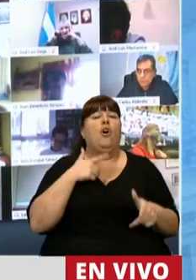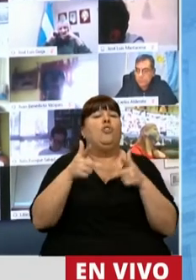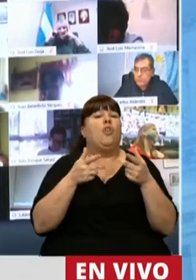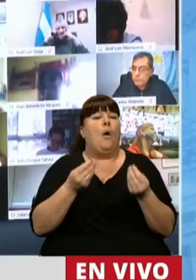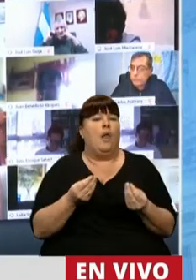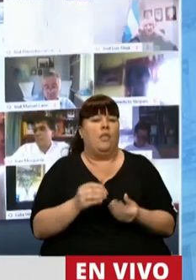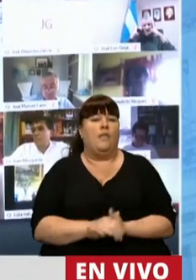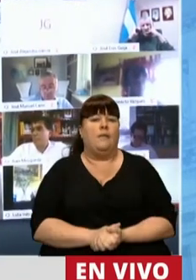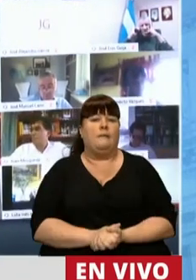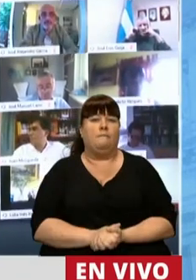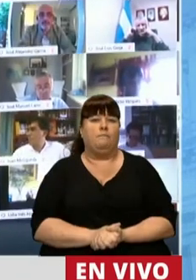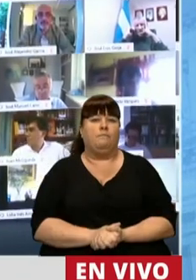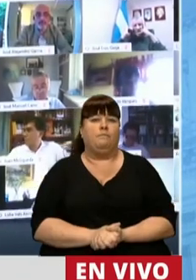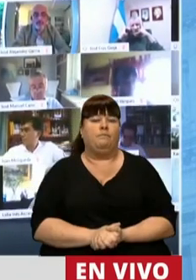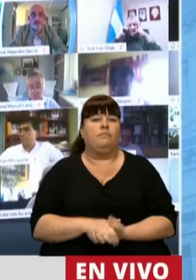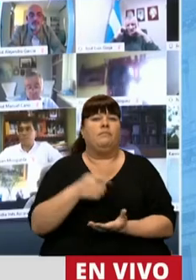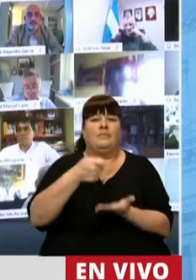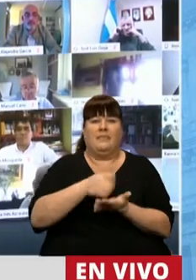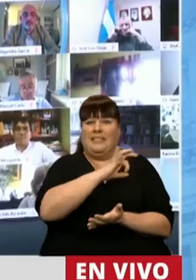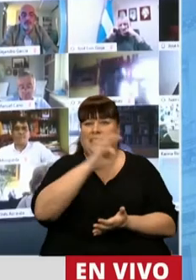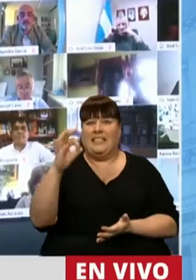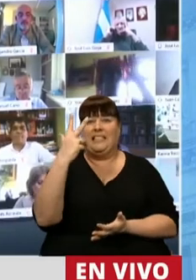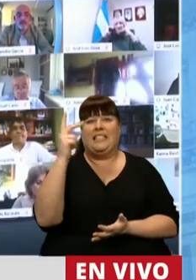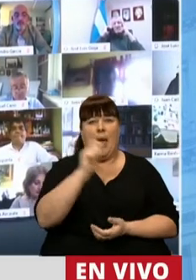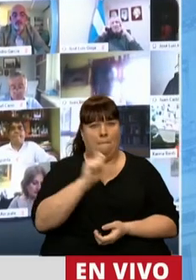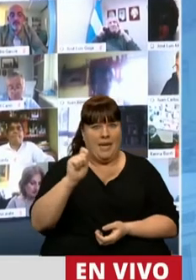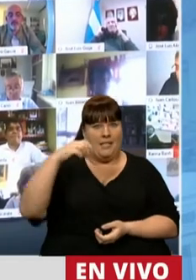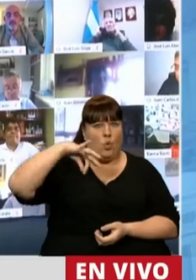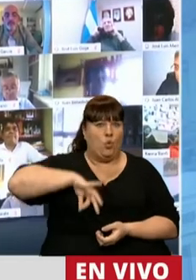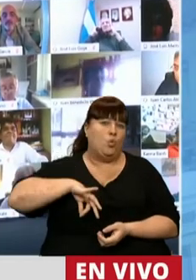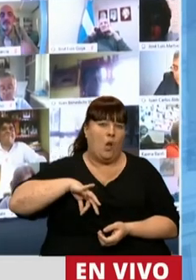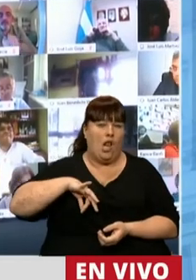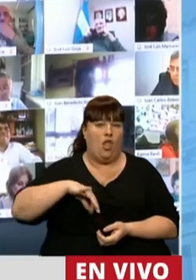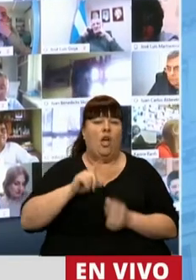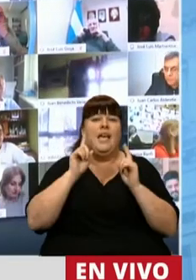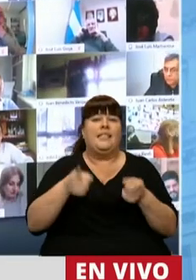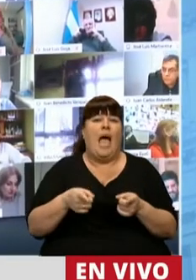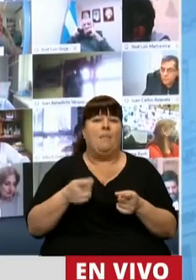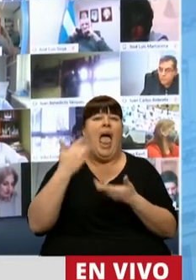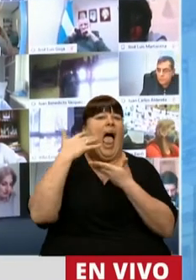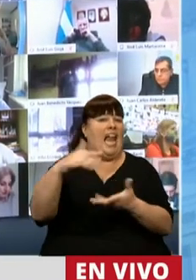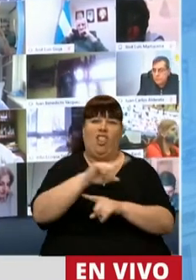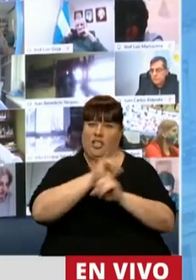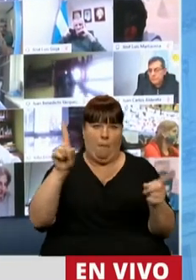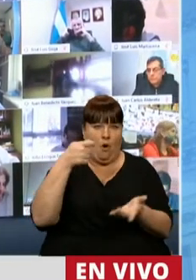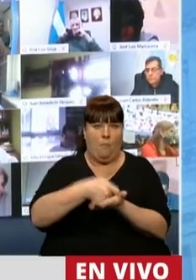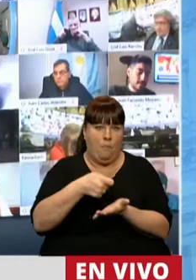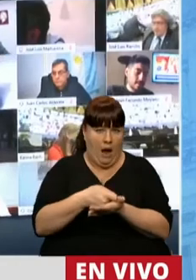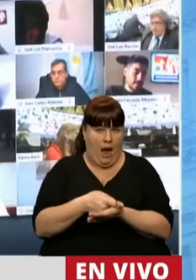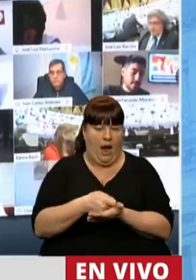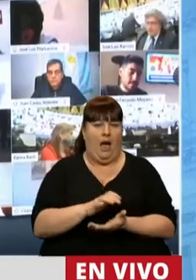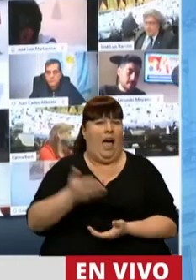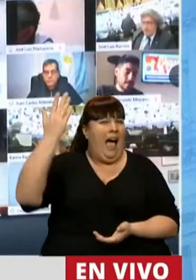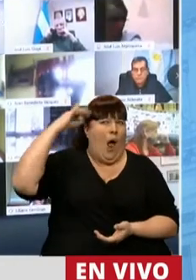señor presidente, del impago de 3 meses de salarios y del medio aguinaldo. No